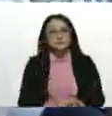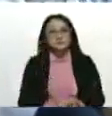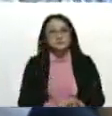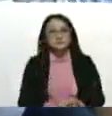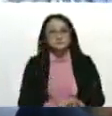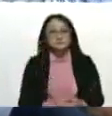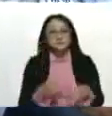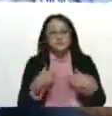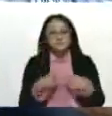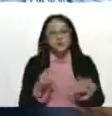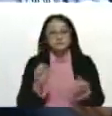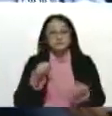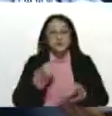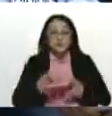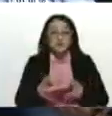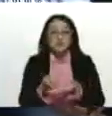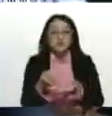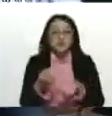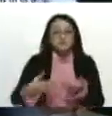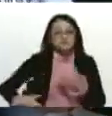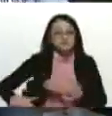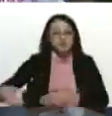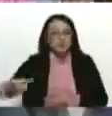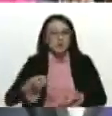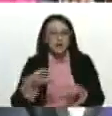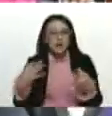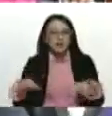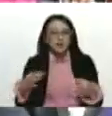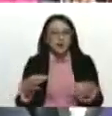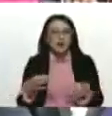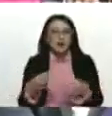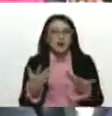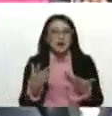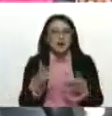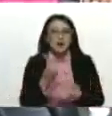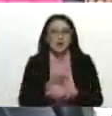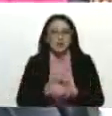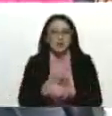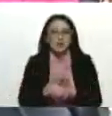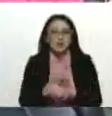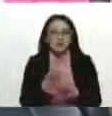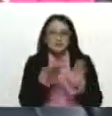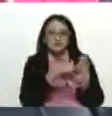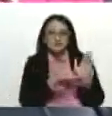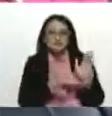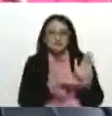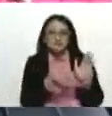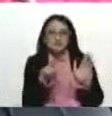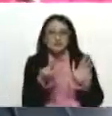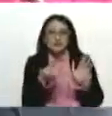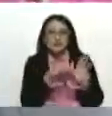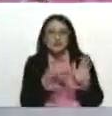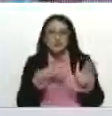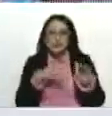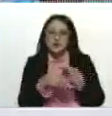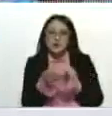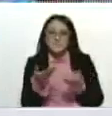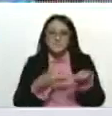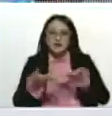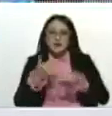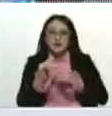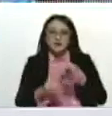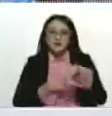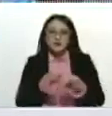Sin embargo, ayuda a tener recursos naturales y sirven como colaterales, como garantías. Entonces, con esas garantías podía acceder al mercado